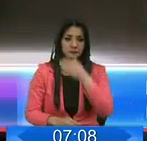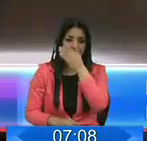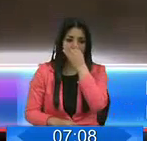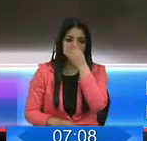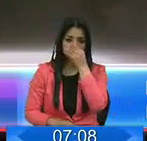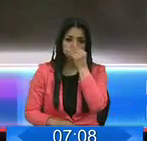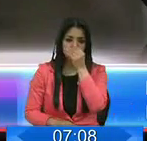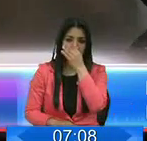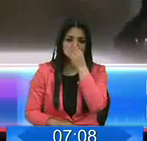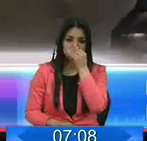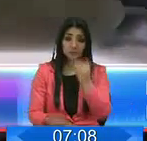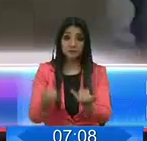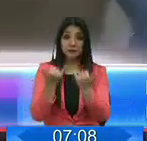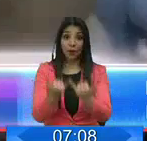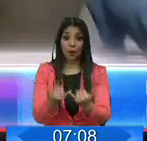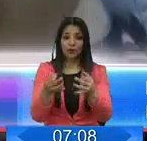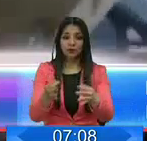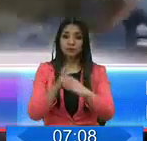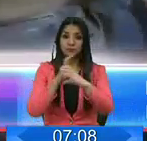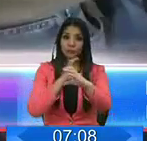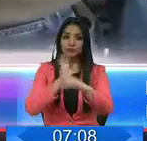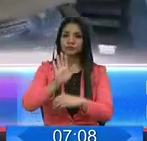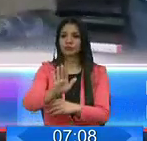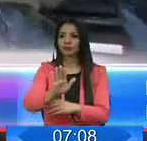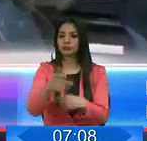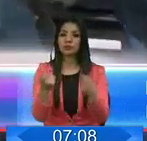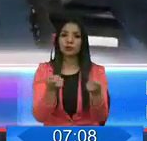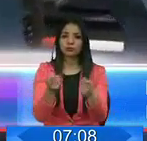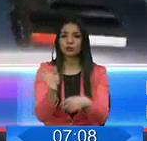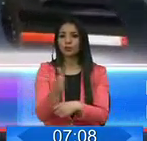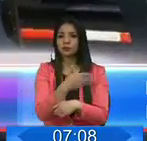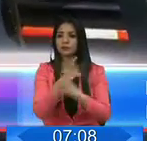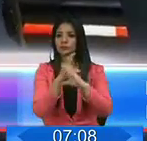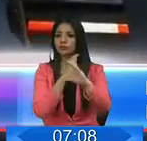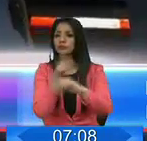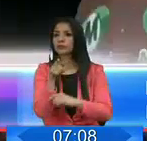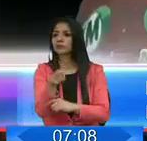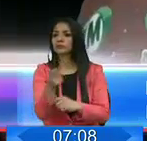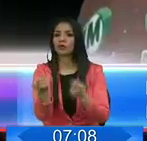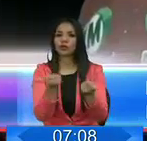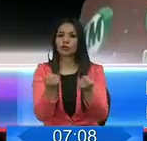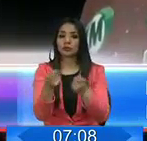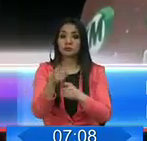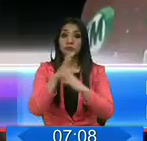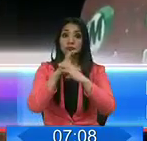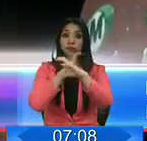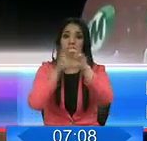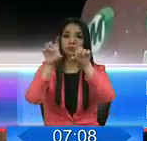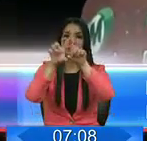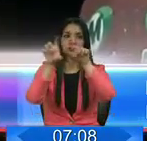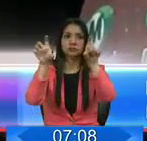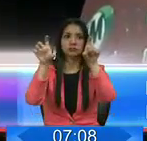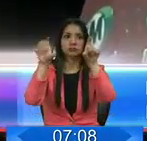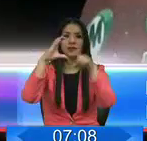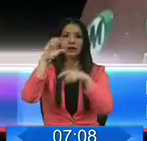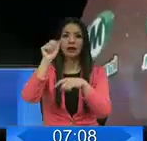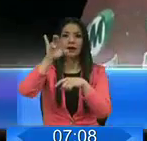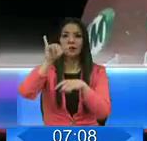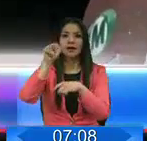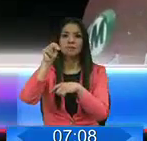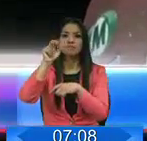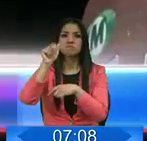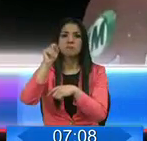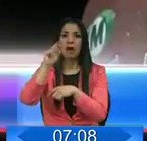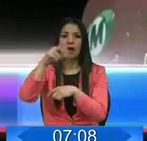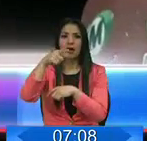Se estaba realizando el operativo, se hizo parar la marcha del bus de la Unión Cariamanga, el